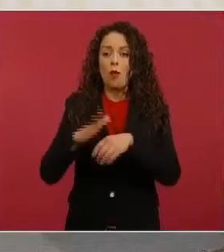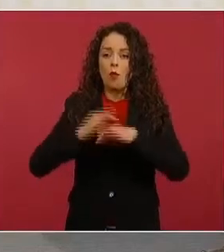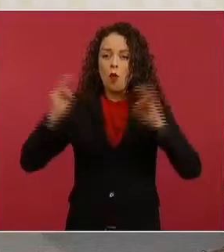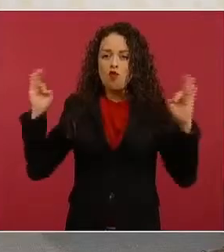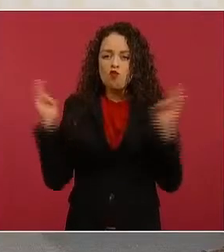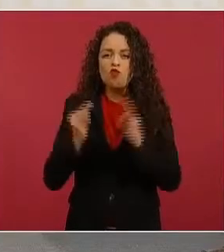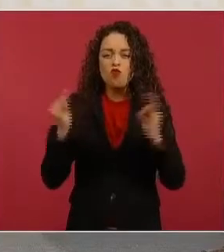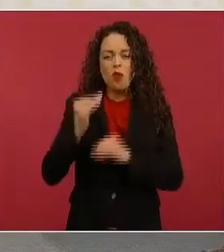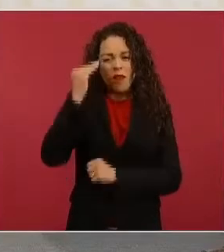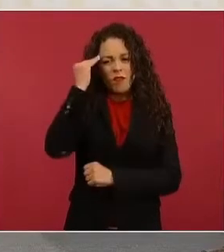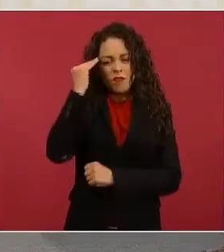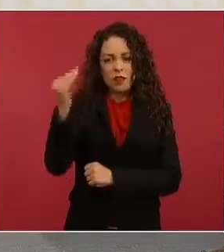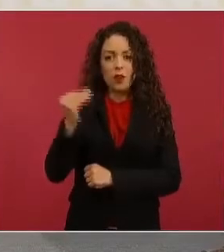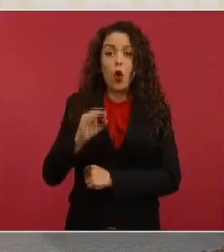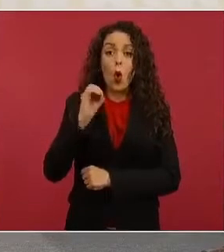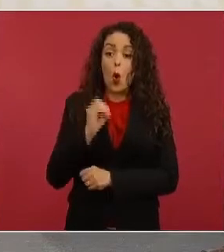España